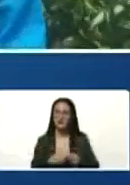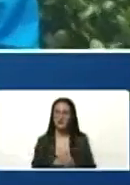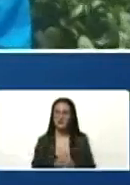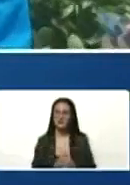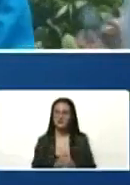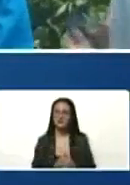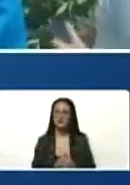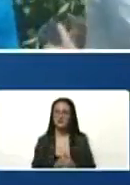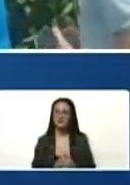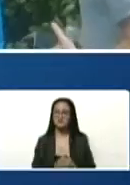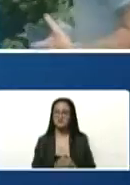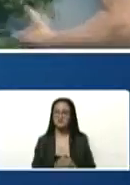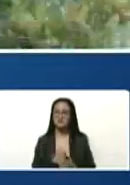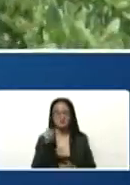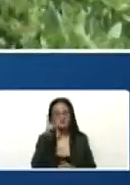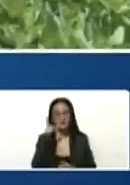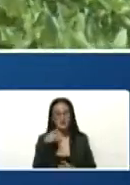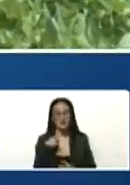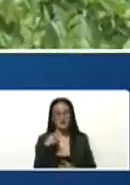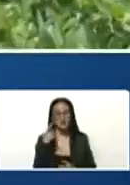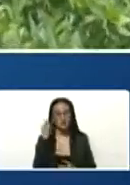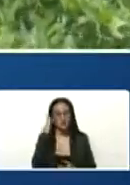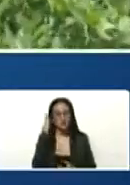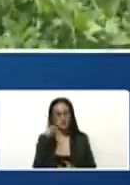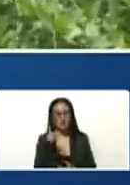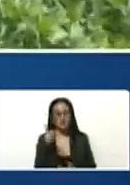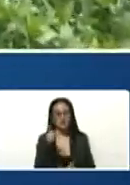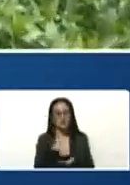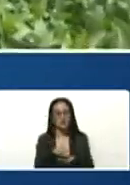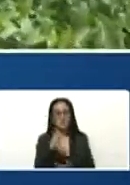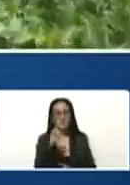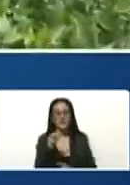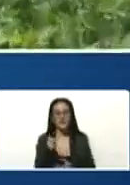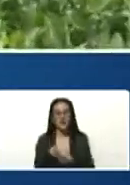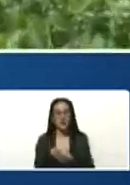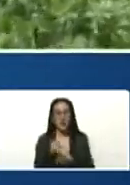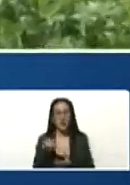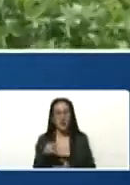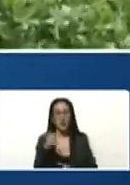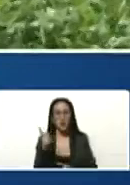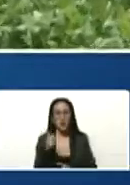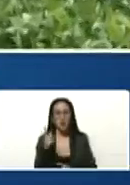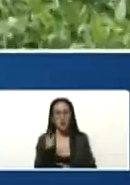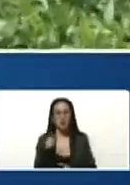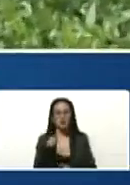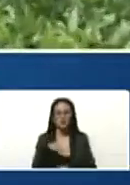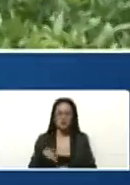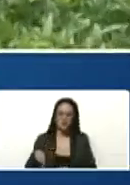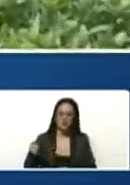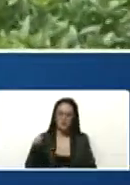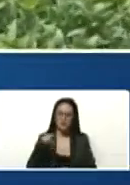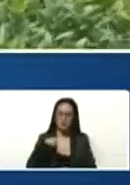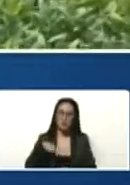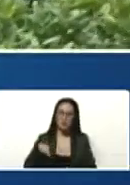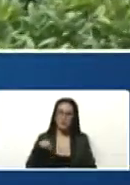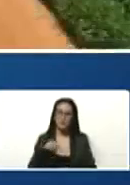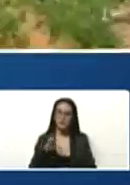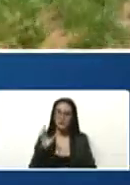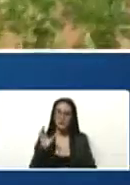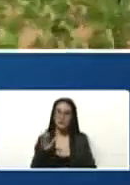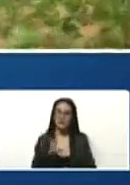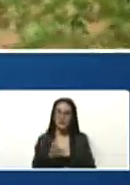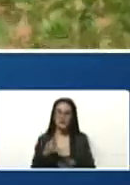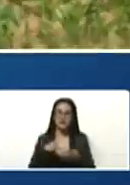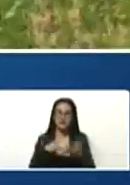Sorpresivamente me enteré que estuvo del 20 de julio en adelante recorriendo los estados, estuvo en